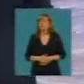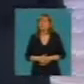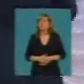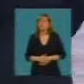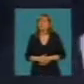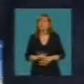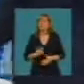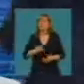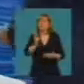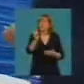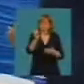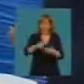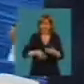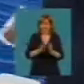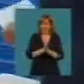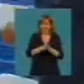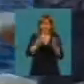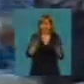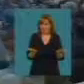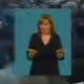Firma el acta.